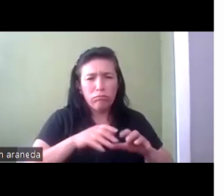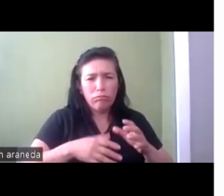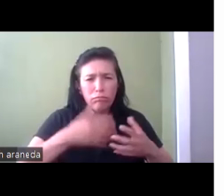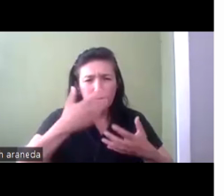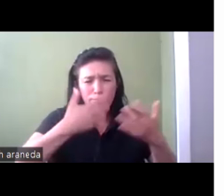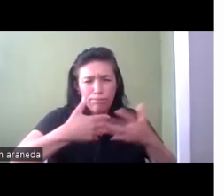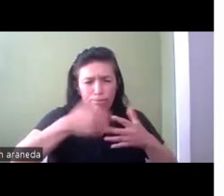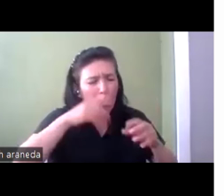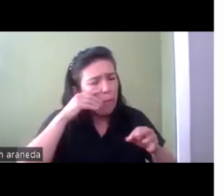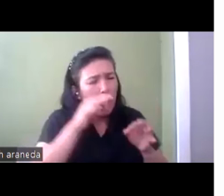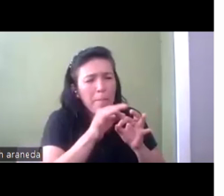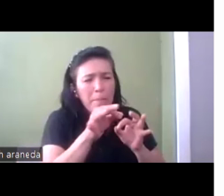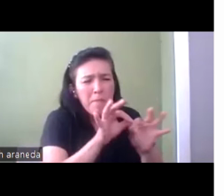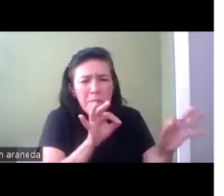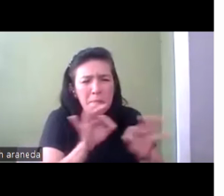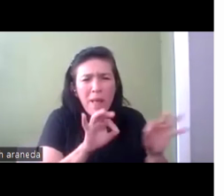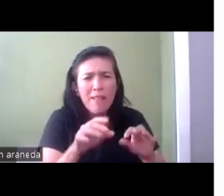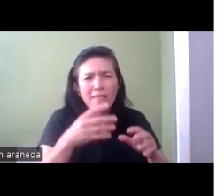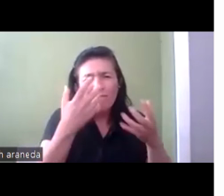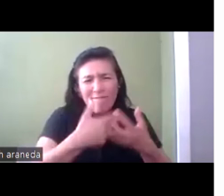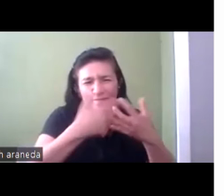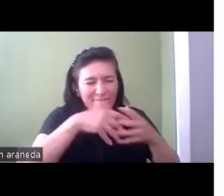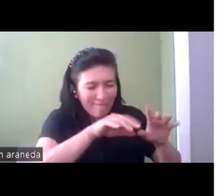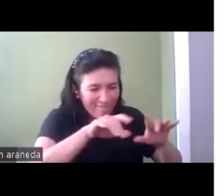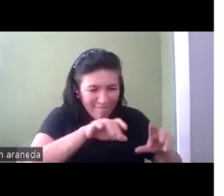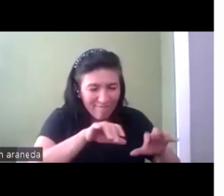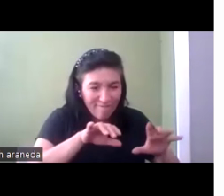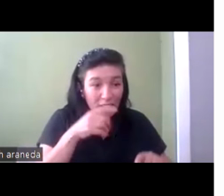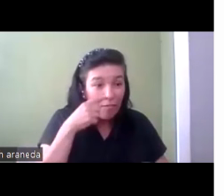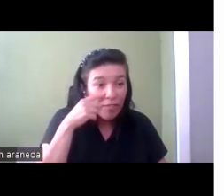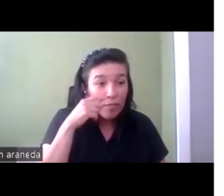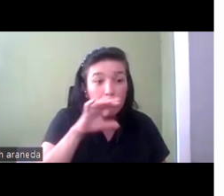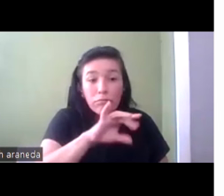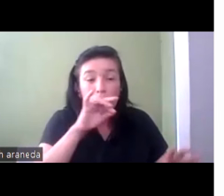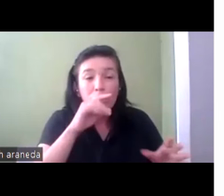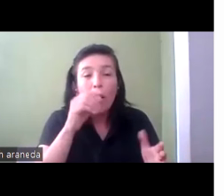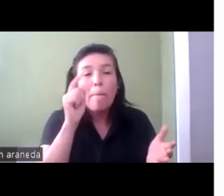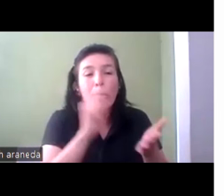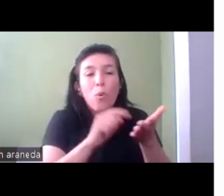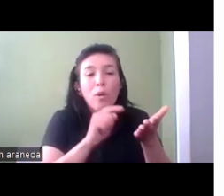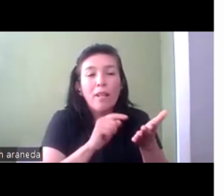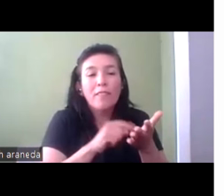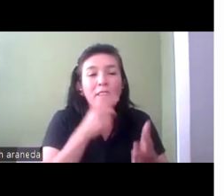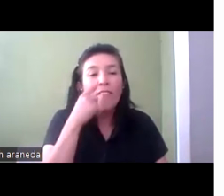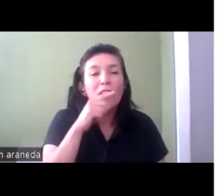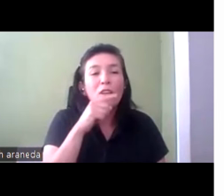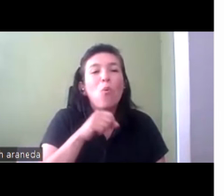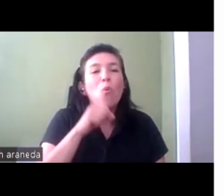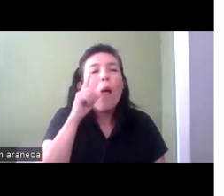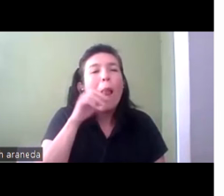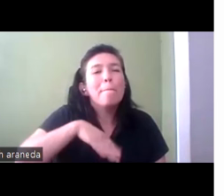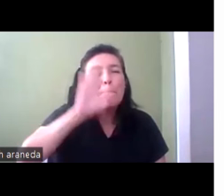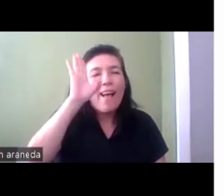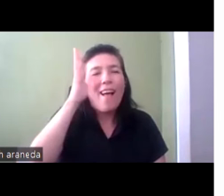frecuencia de los hallazgos de los puntos, de los elementos arqueológicos que nosotros estamos encontrando. Se puede determinar las zonas que son más atractivas